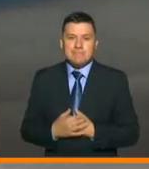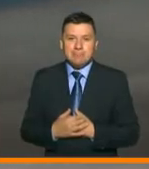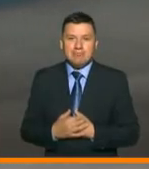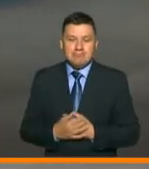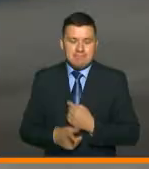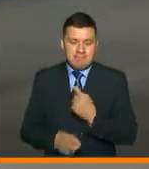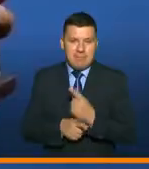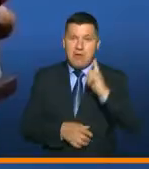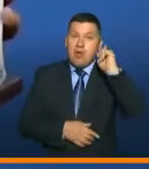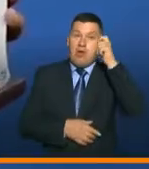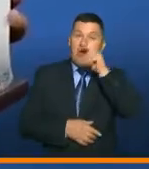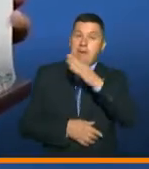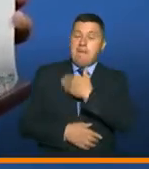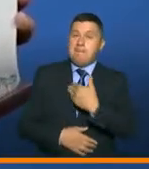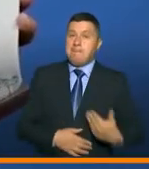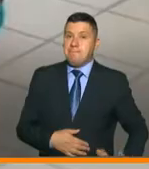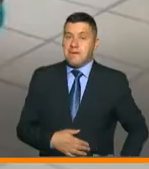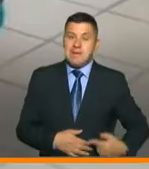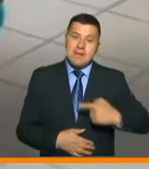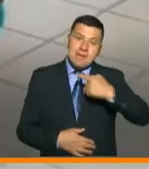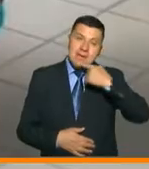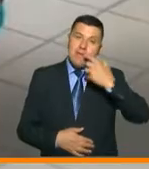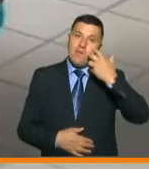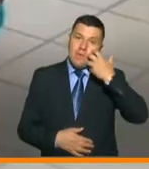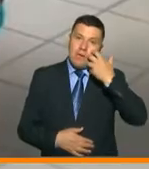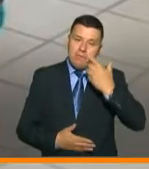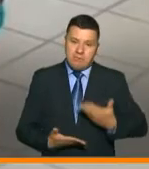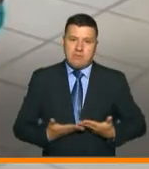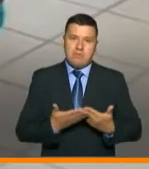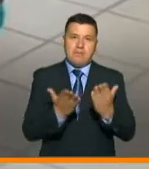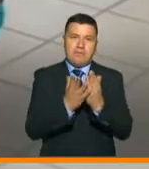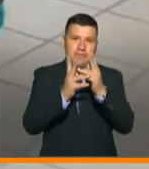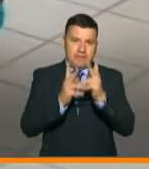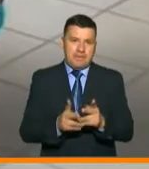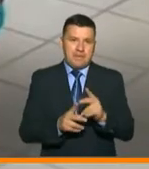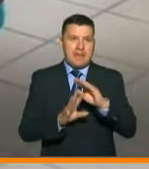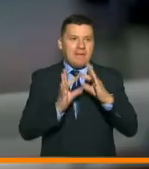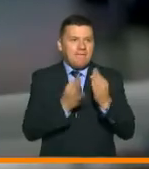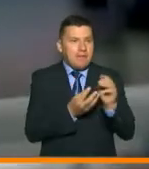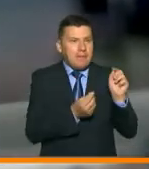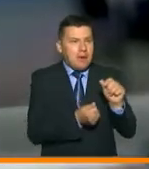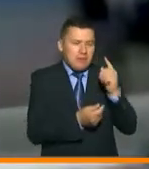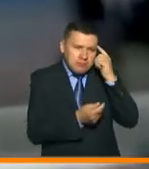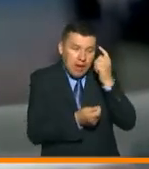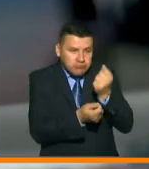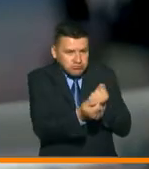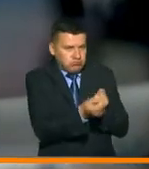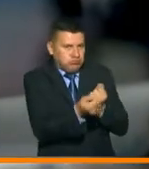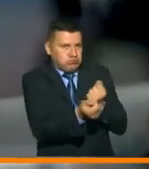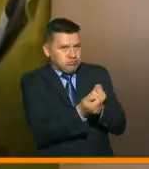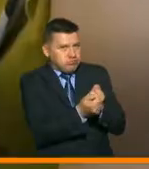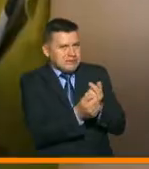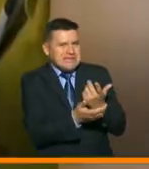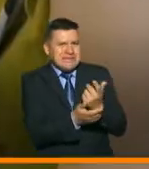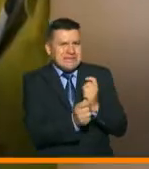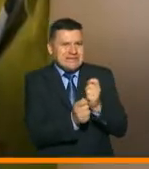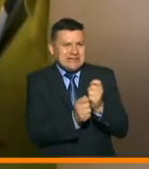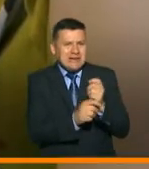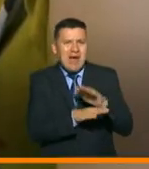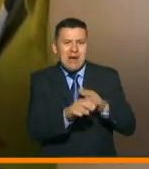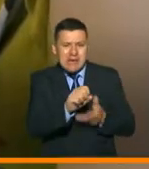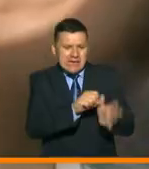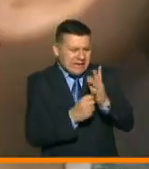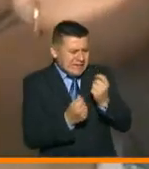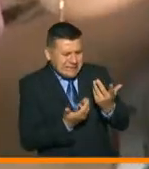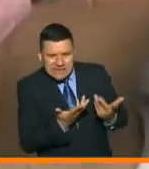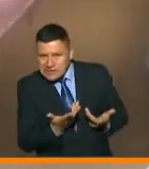Así, el gobierno del presidente Iván Duque ofrece a los estudiantes y sus familias estrategias que ayudan a contrarrestar los efectos de la